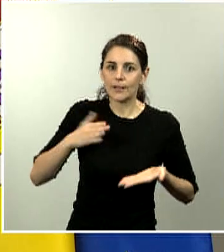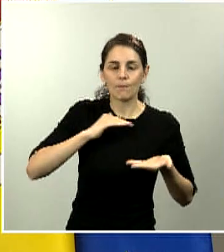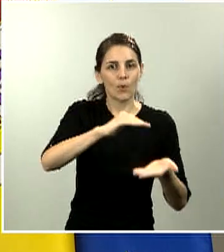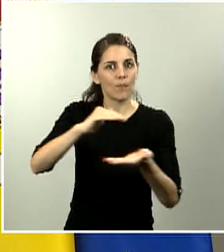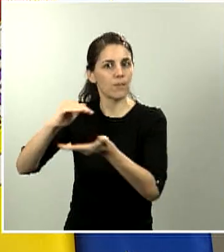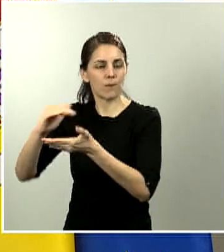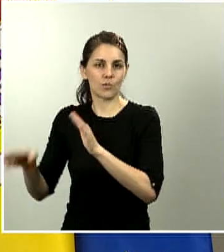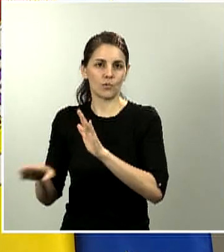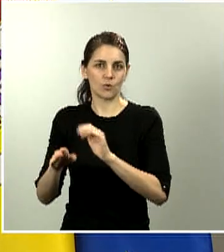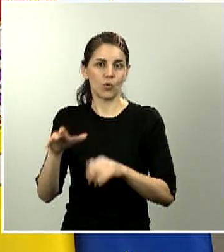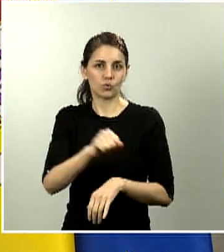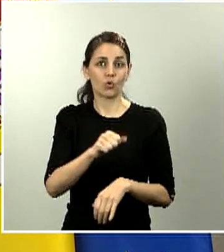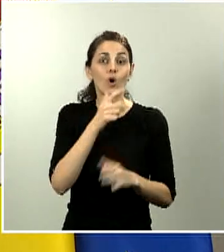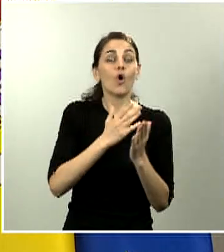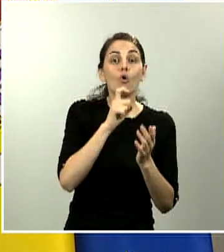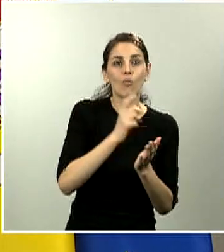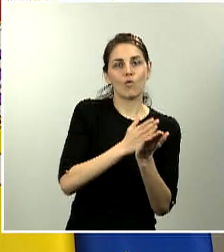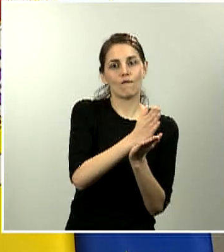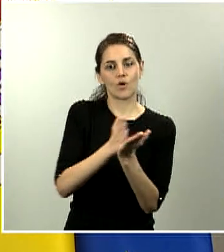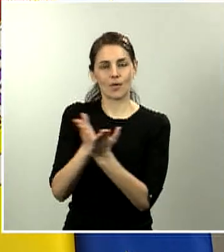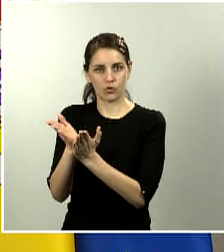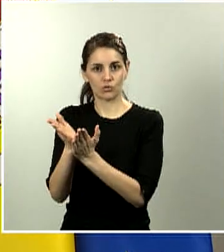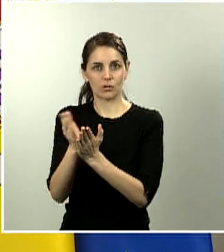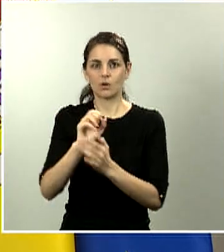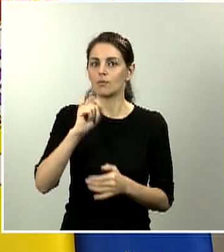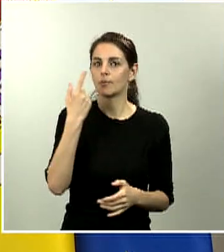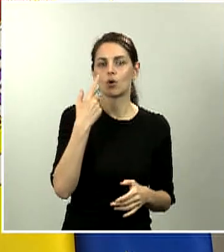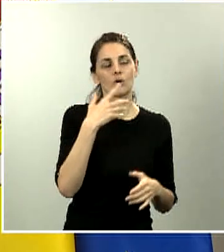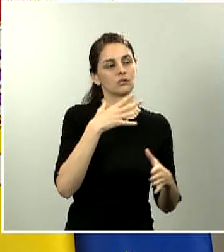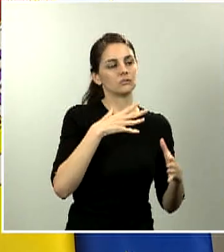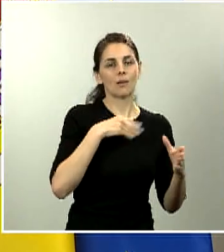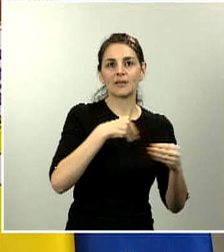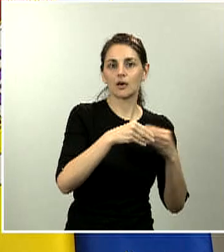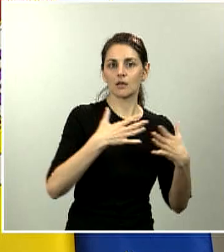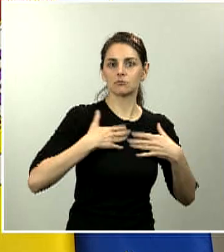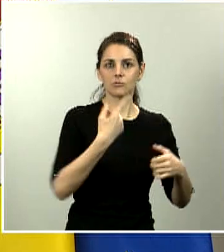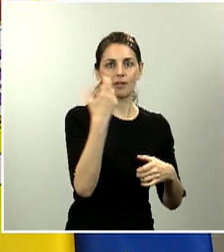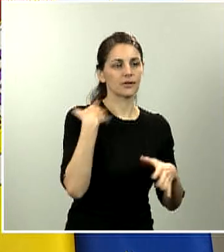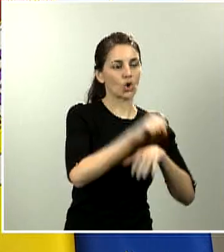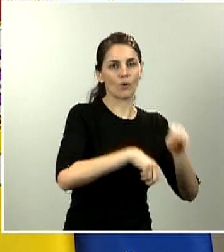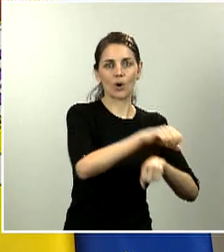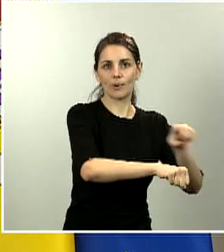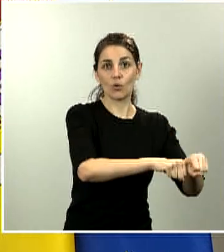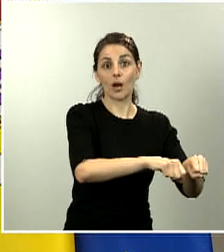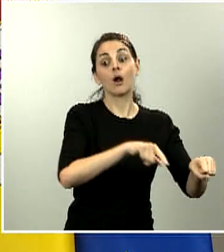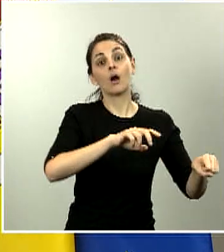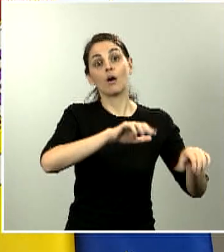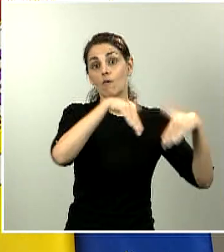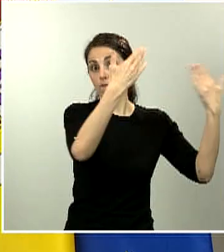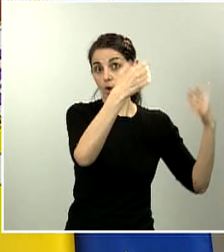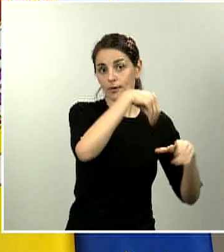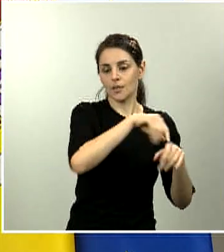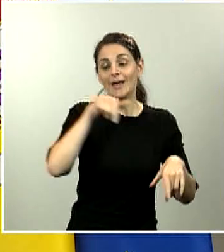comprar material necesario y la segunda dirección de activar la fabricación nacional. En el primer capítulo hemos hecho